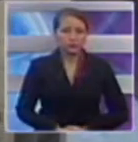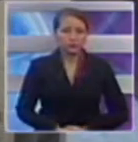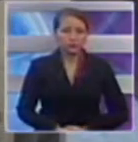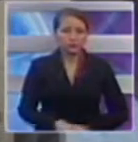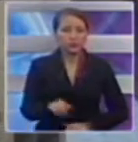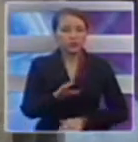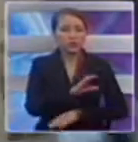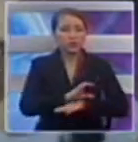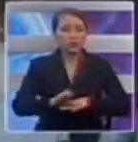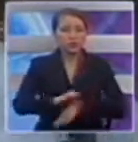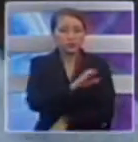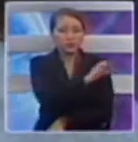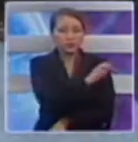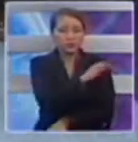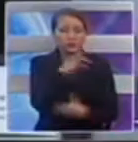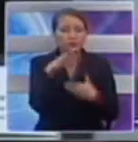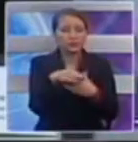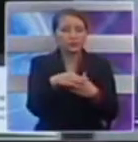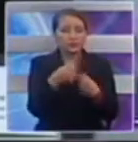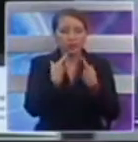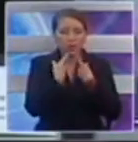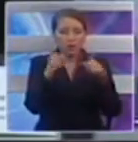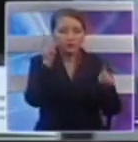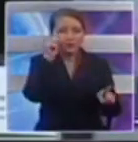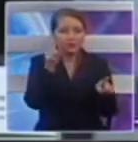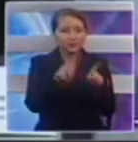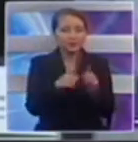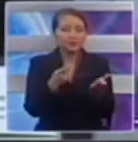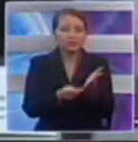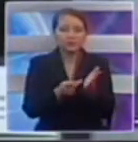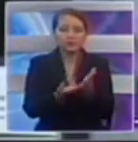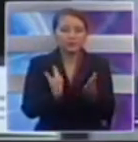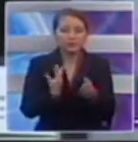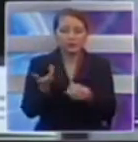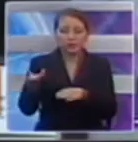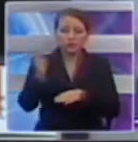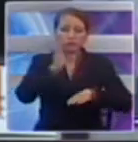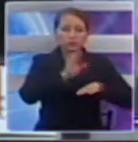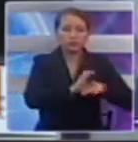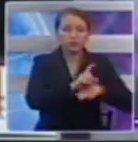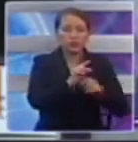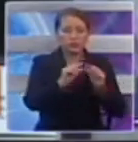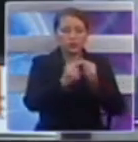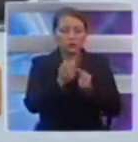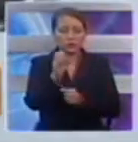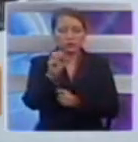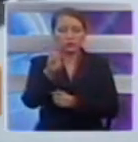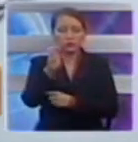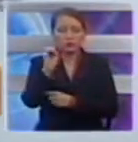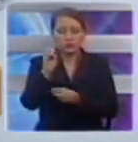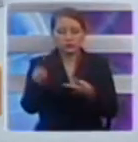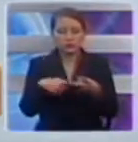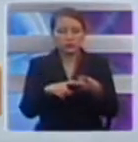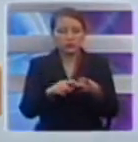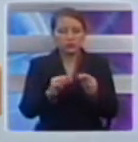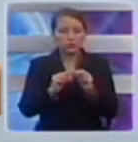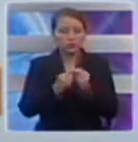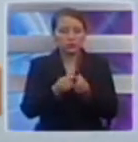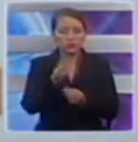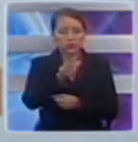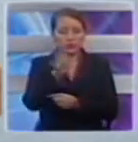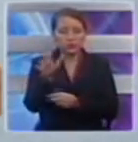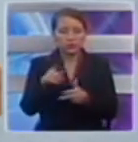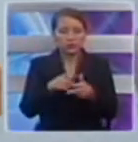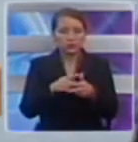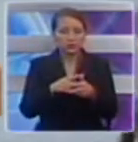El Consejo Nacional Electoral emitió una resolución para entregar el fondo partidario al Movimiento Creo, al Movimiento Alianza País,